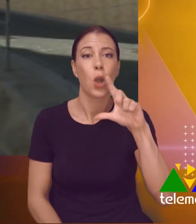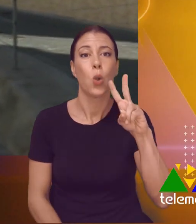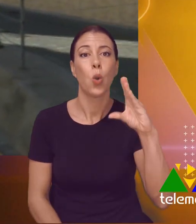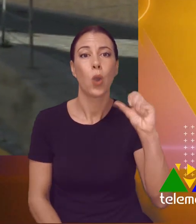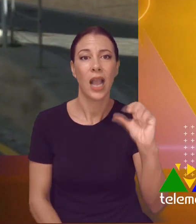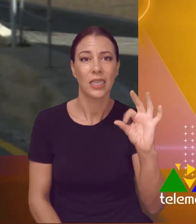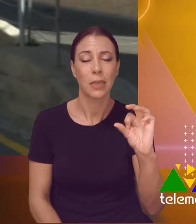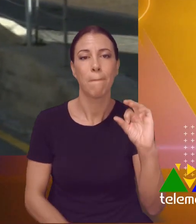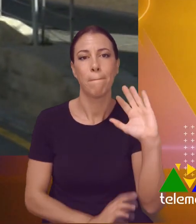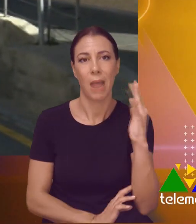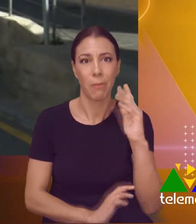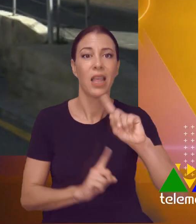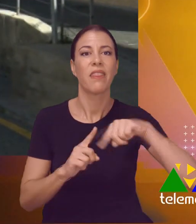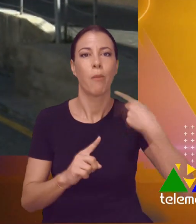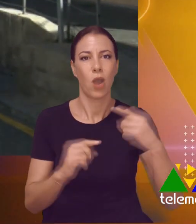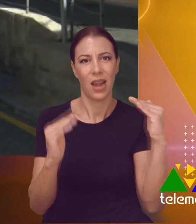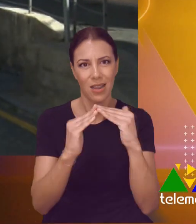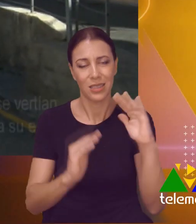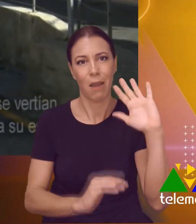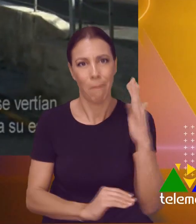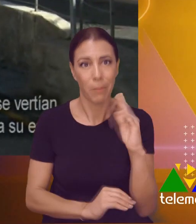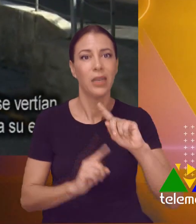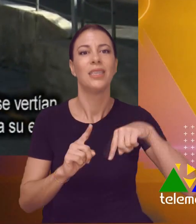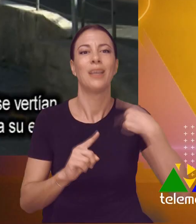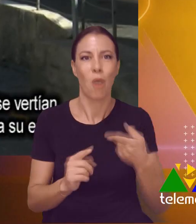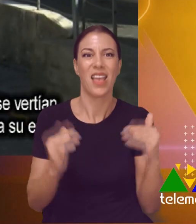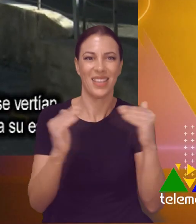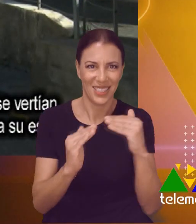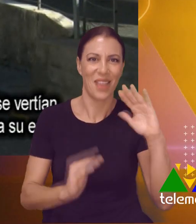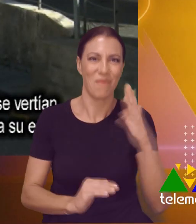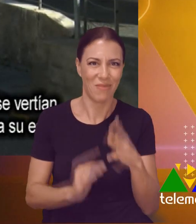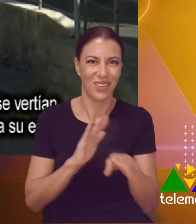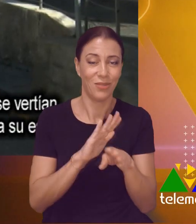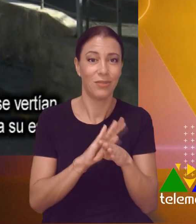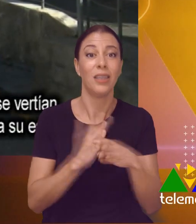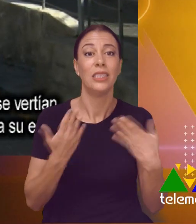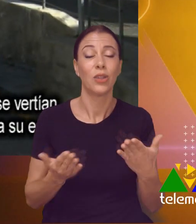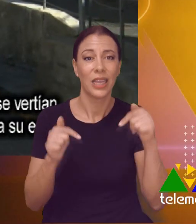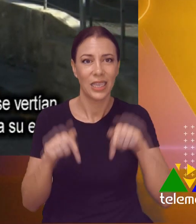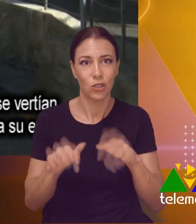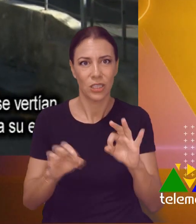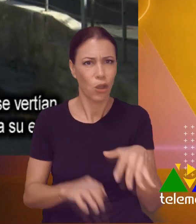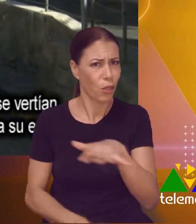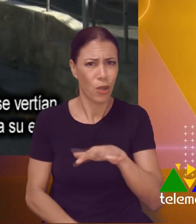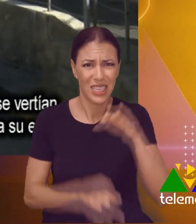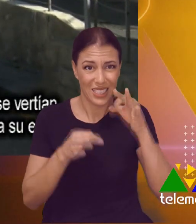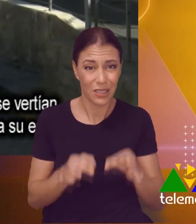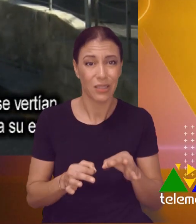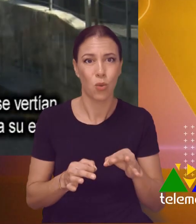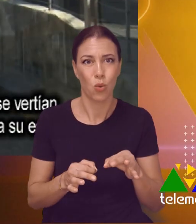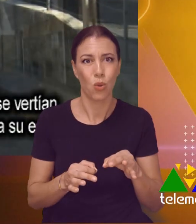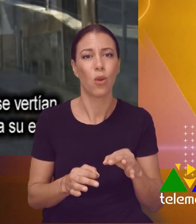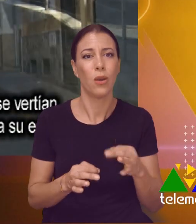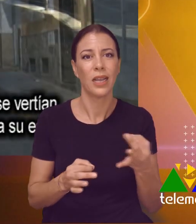Palma. Y terminamos con la casa Ingenio de La Palma y después Casa de La Palma. Y esta sería la zona